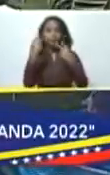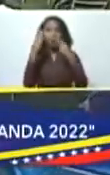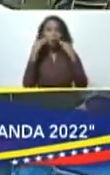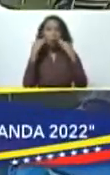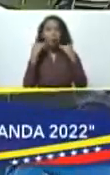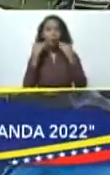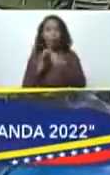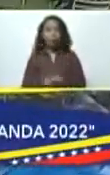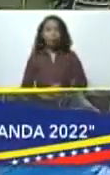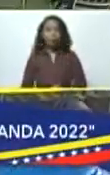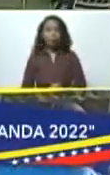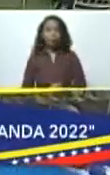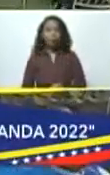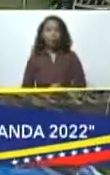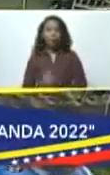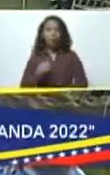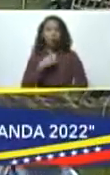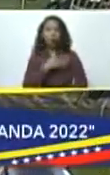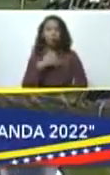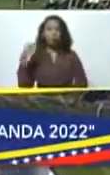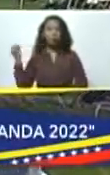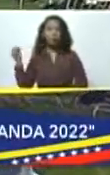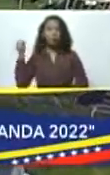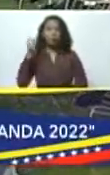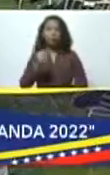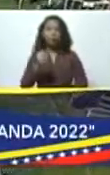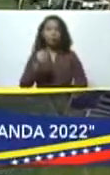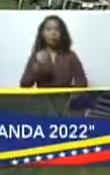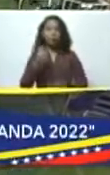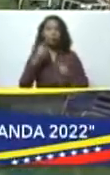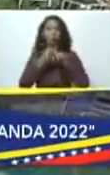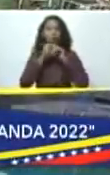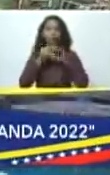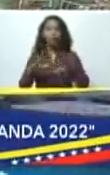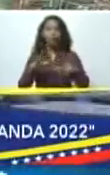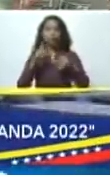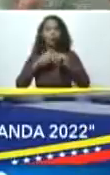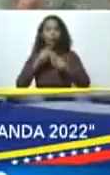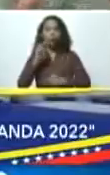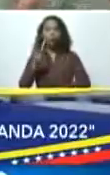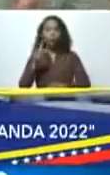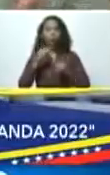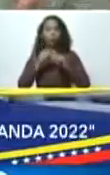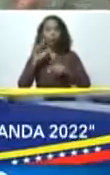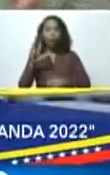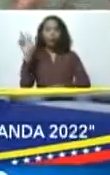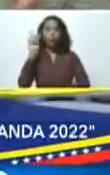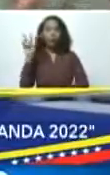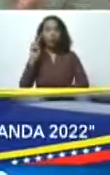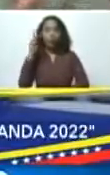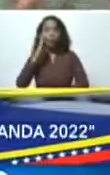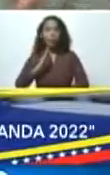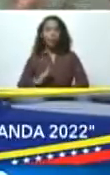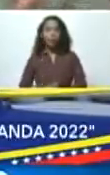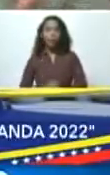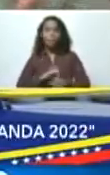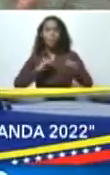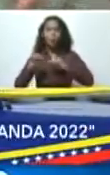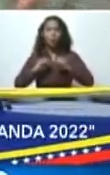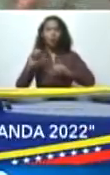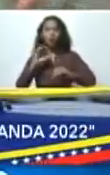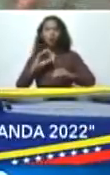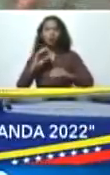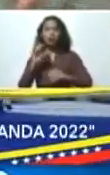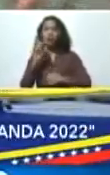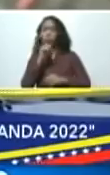Castro Soteldo. Yo quiero traer esta experiencia y multiplicarla por 2 y por 3 a Venezuela. Del Brasil. Movimiento Sin